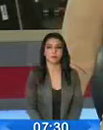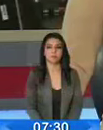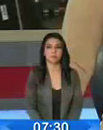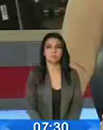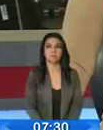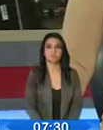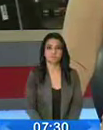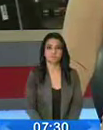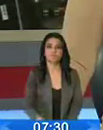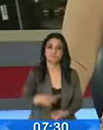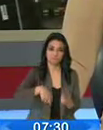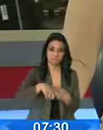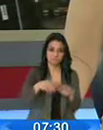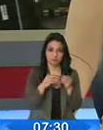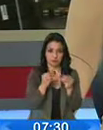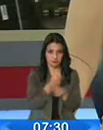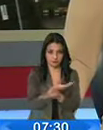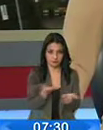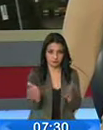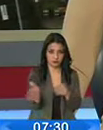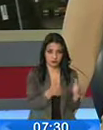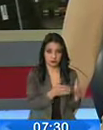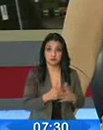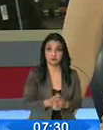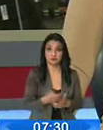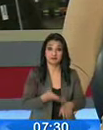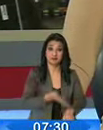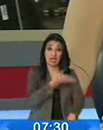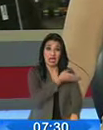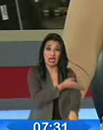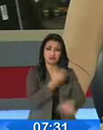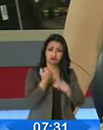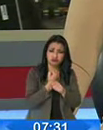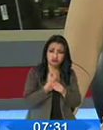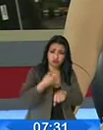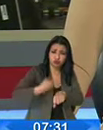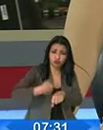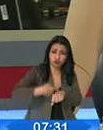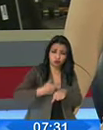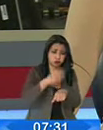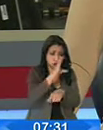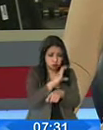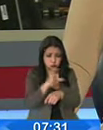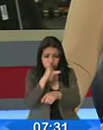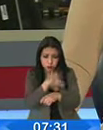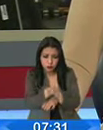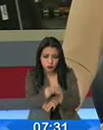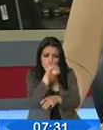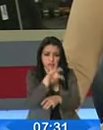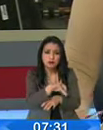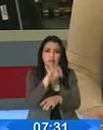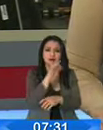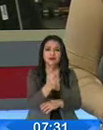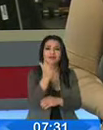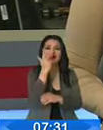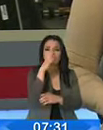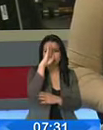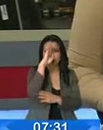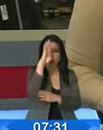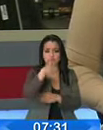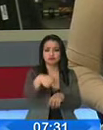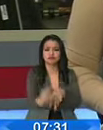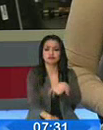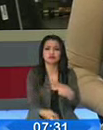De regreso con la información, les contamos que tras una intensa tarea de búsqueda se encontraron los cuerpos de los 3 policías que cayeron al río Blanco